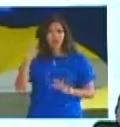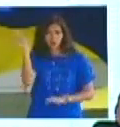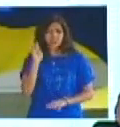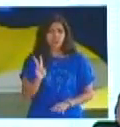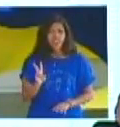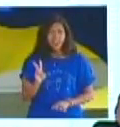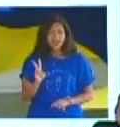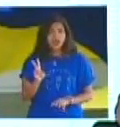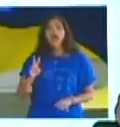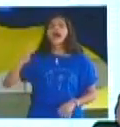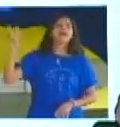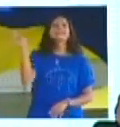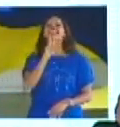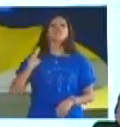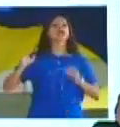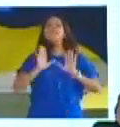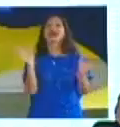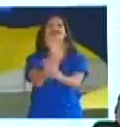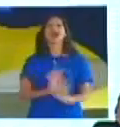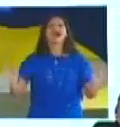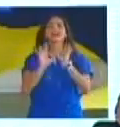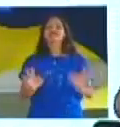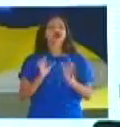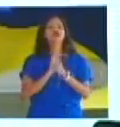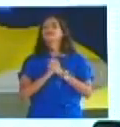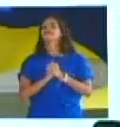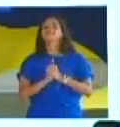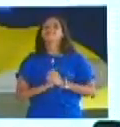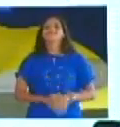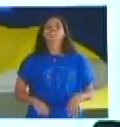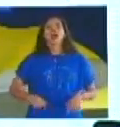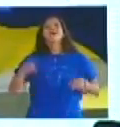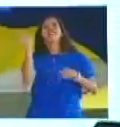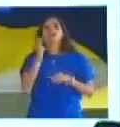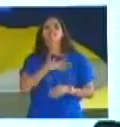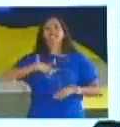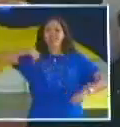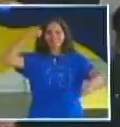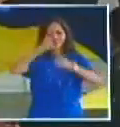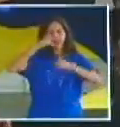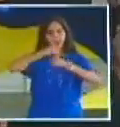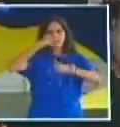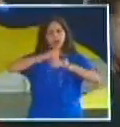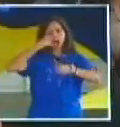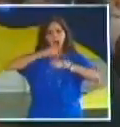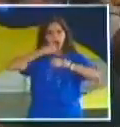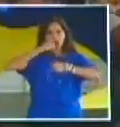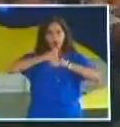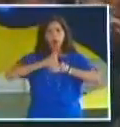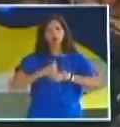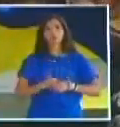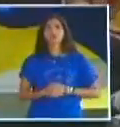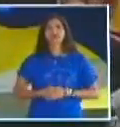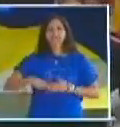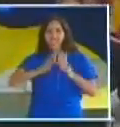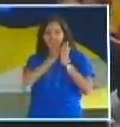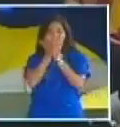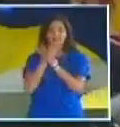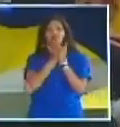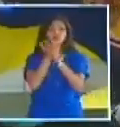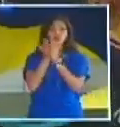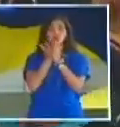venezolanos. A Venezuela no la para nadie, caballero. Venezuela lo que quiere es trabajo, trabajo,